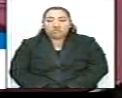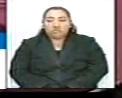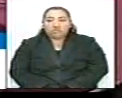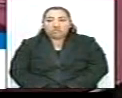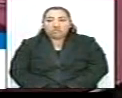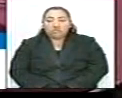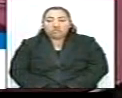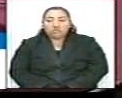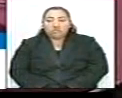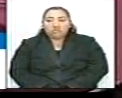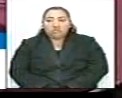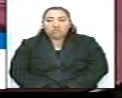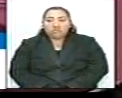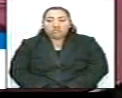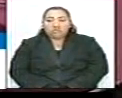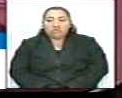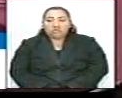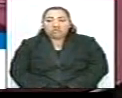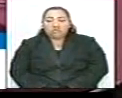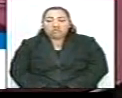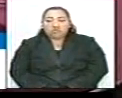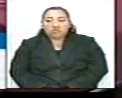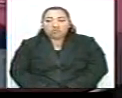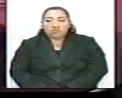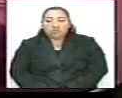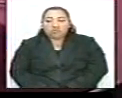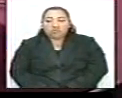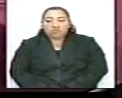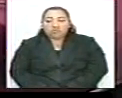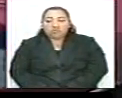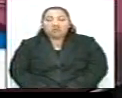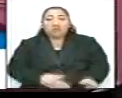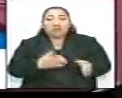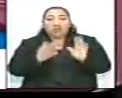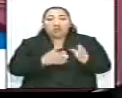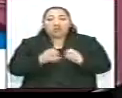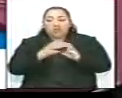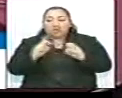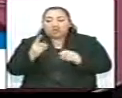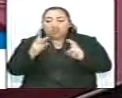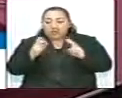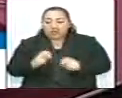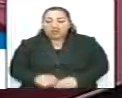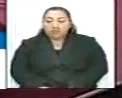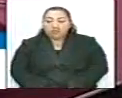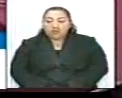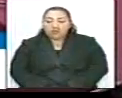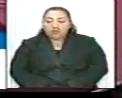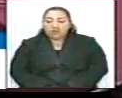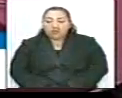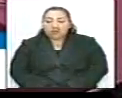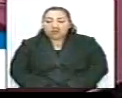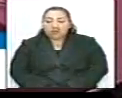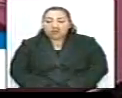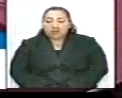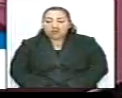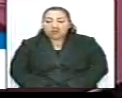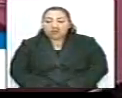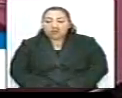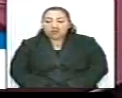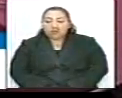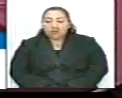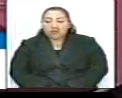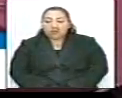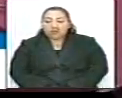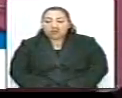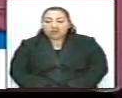Pasamos al orden del día. Tenemos dentro del orden del día como primer tema la aprobación del plan de trabajo, documento